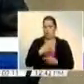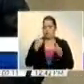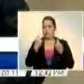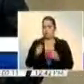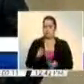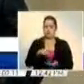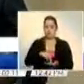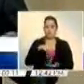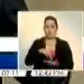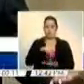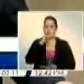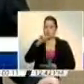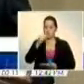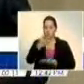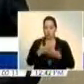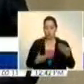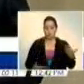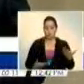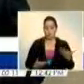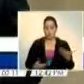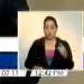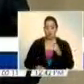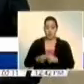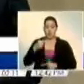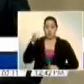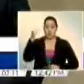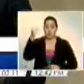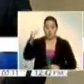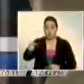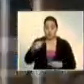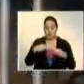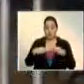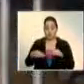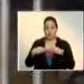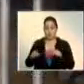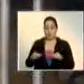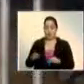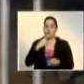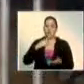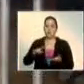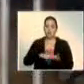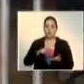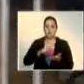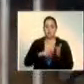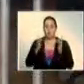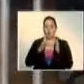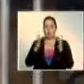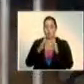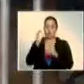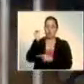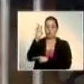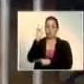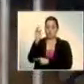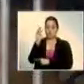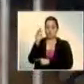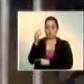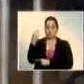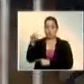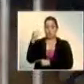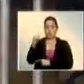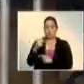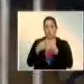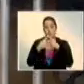de participar de ese informe que van a llevar el día de mañana a Panamá. Repetimos, este contacto lo hacemos desde la sede del Parlamento Latinoamericano,